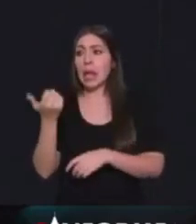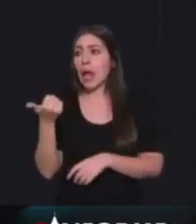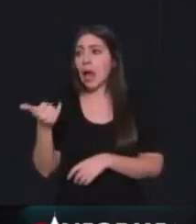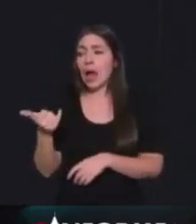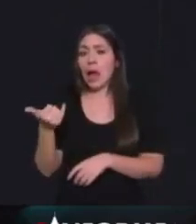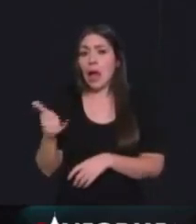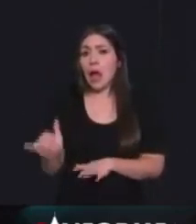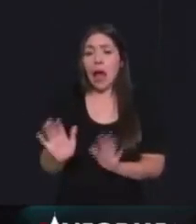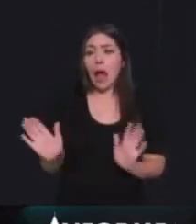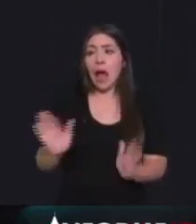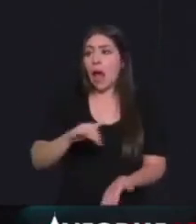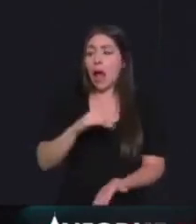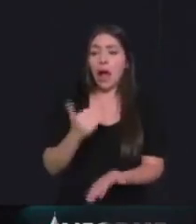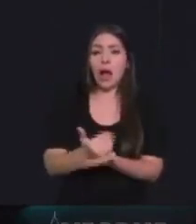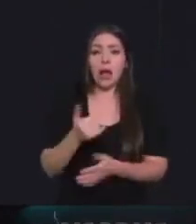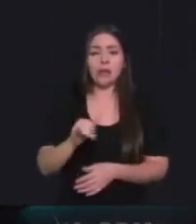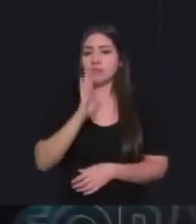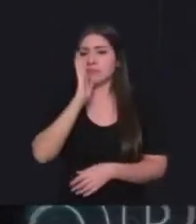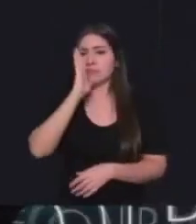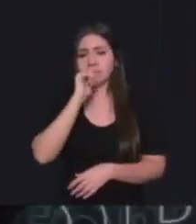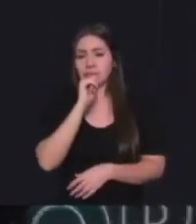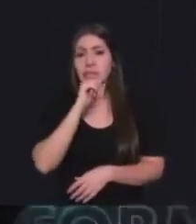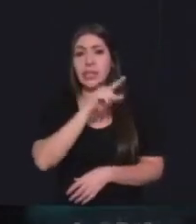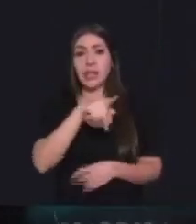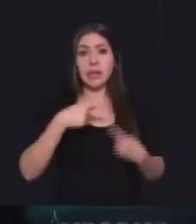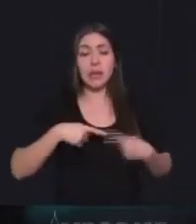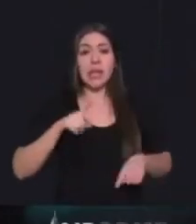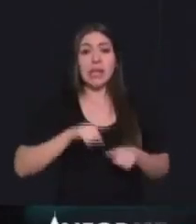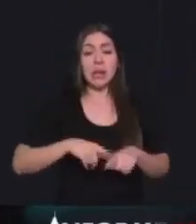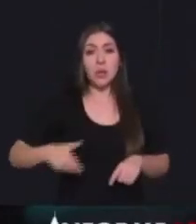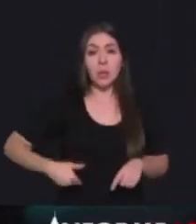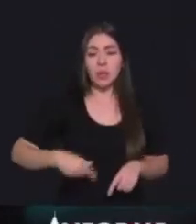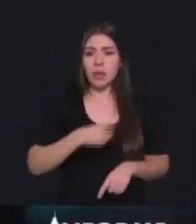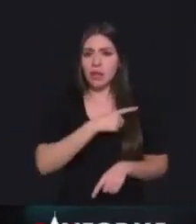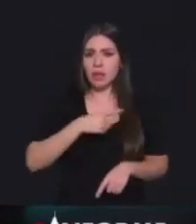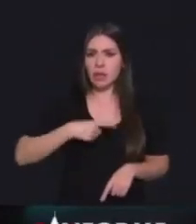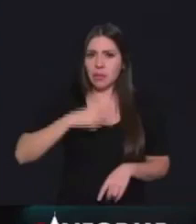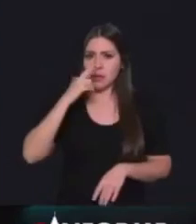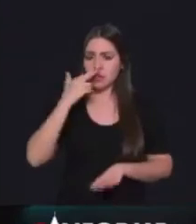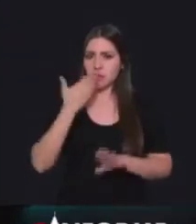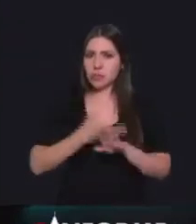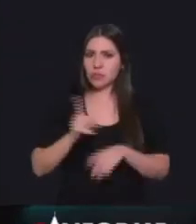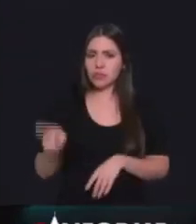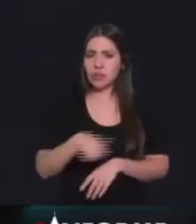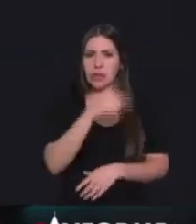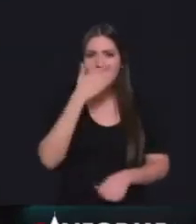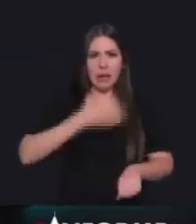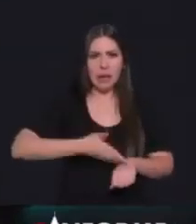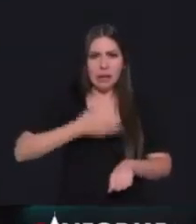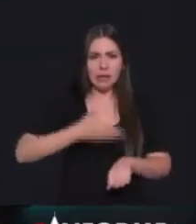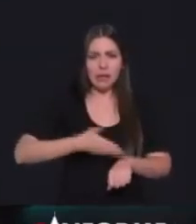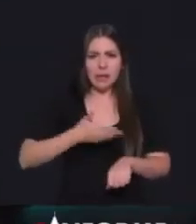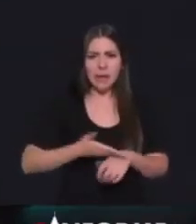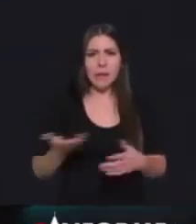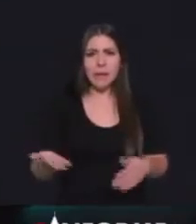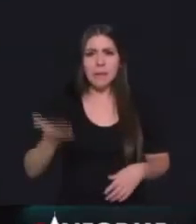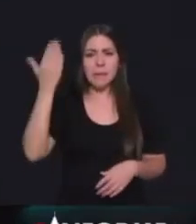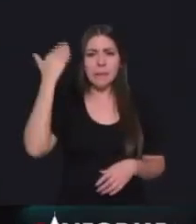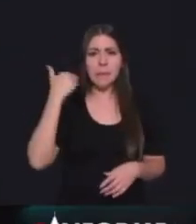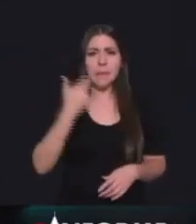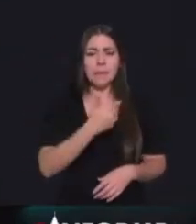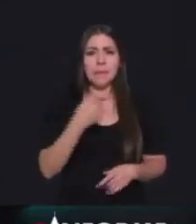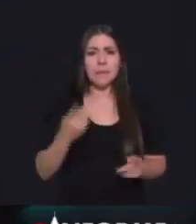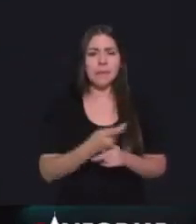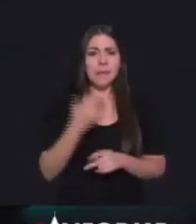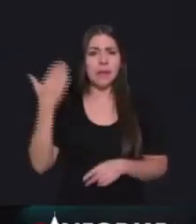pagar los que fueron responsables. Y bueno, las cabezas del Ejecutivo, esto tiene mucho que ver con esta consulta que se